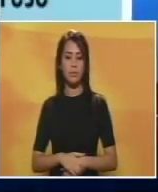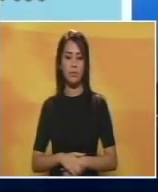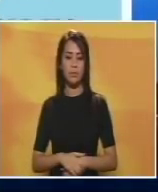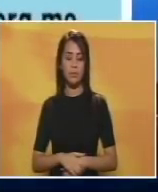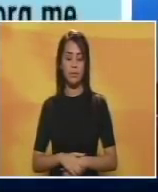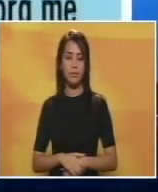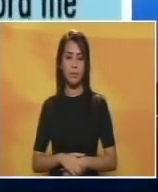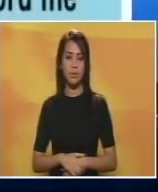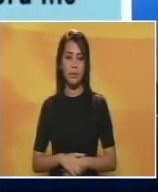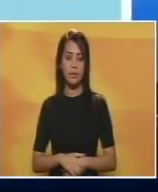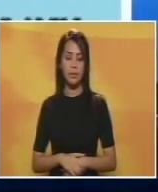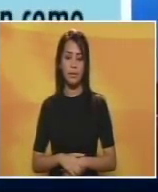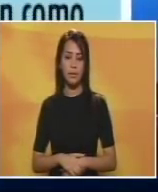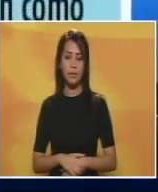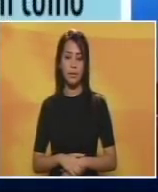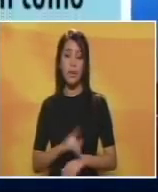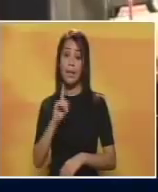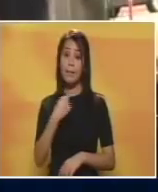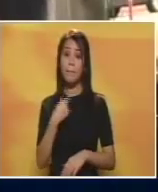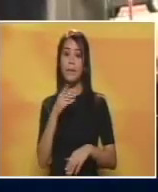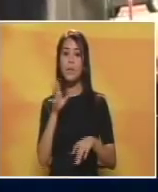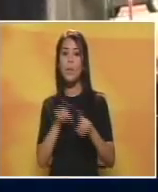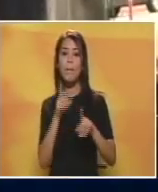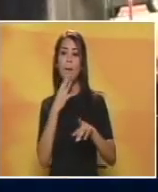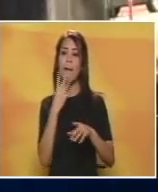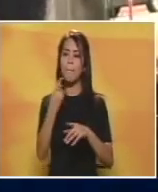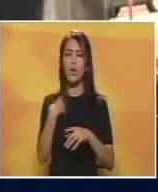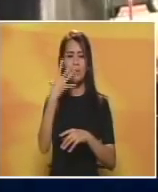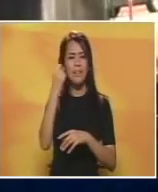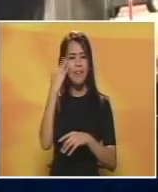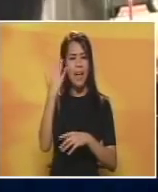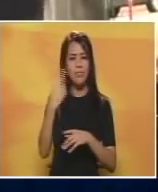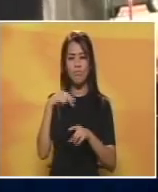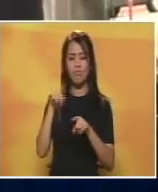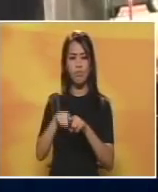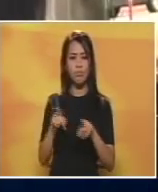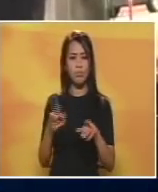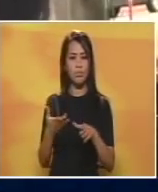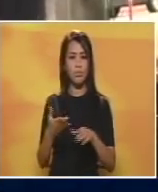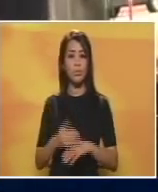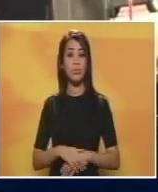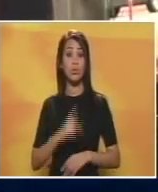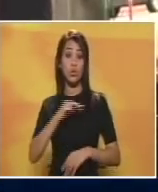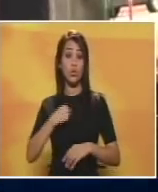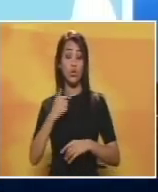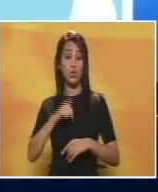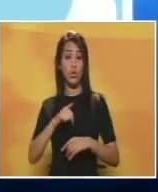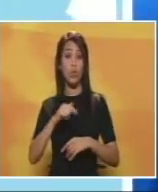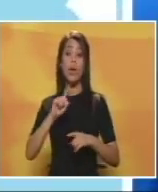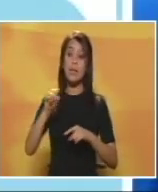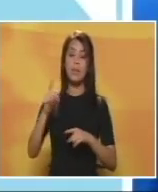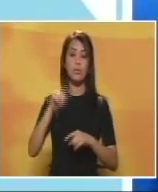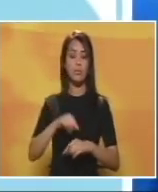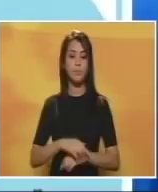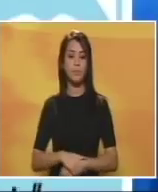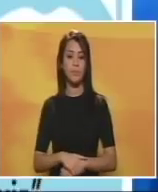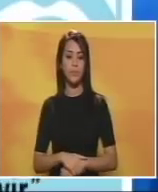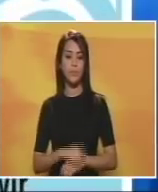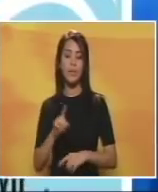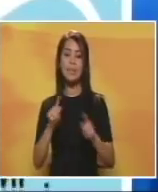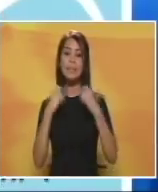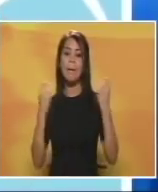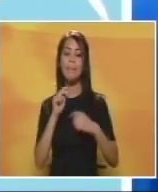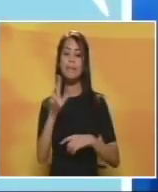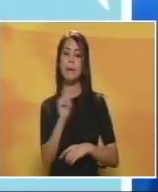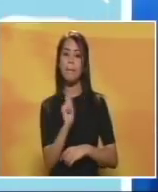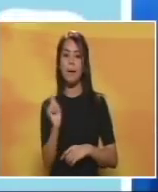realmente ponernos como en los zapatos de ellos también. Hoy son ellos, mañana podemos ser nosotros. Esta campaña durará 3